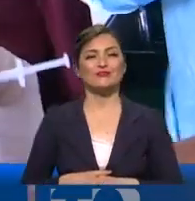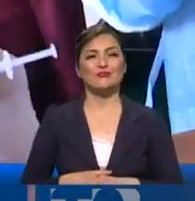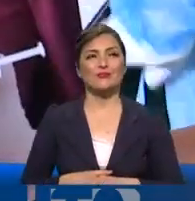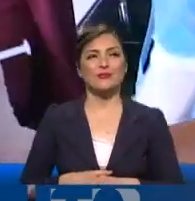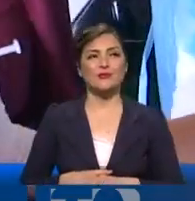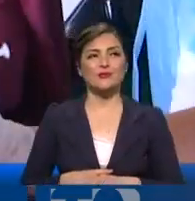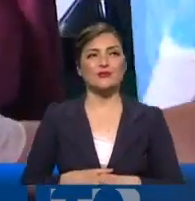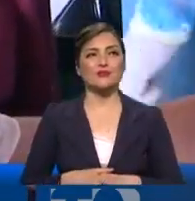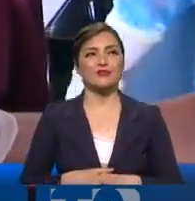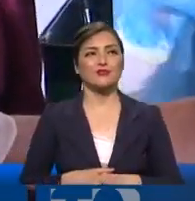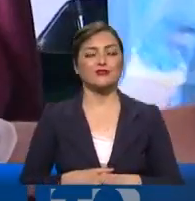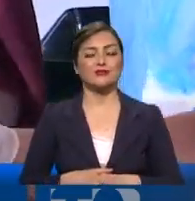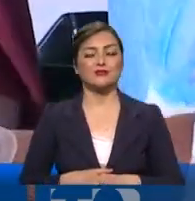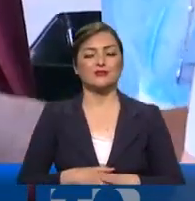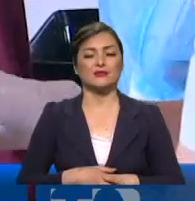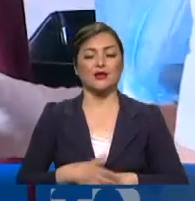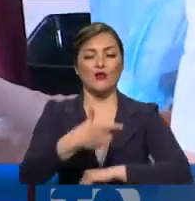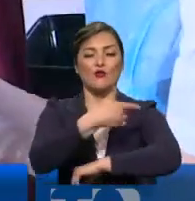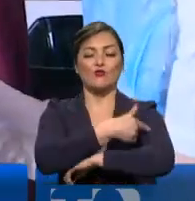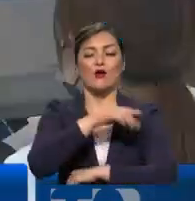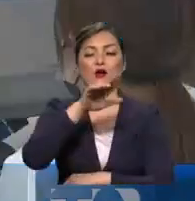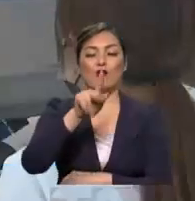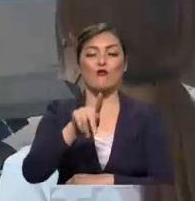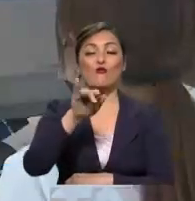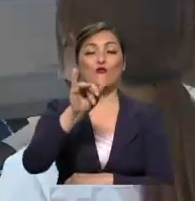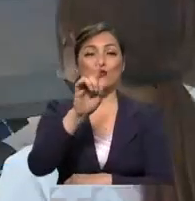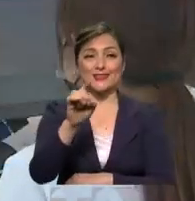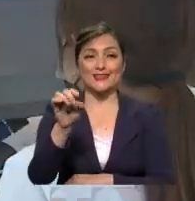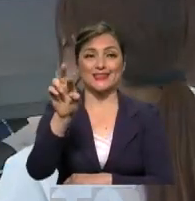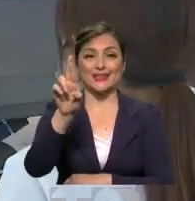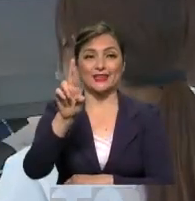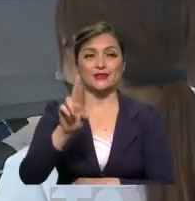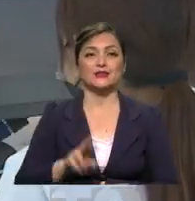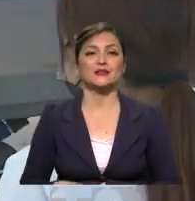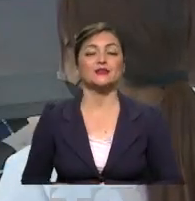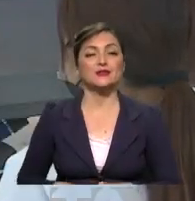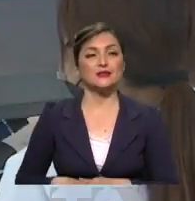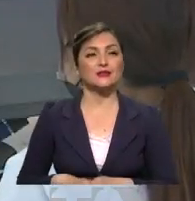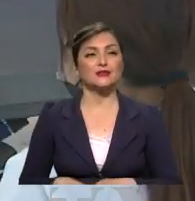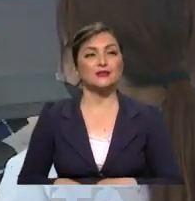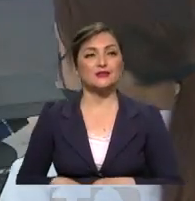únicamente con dosis de la farmacéutica Pfizer. En Quito, Paul Coello, 24 horas.